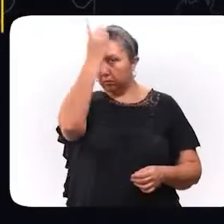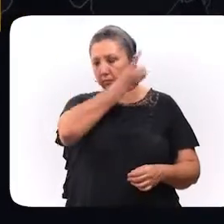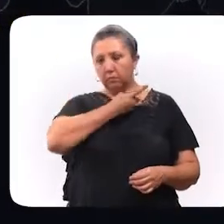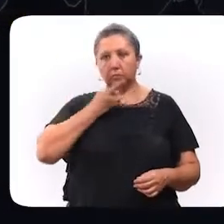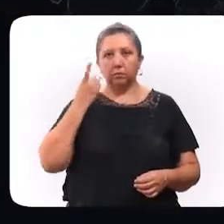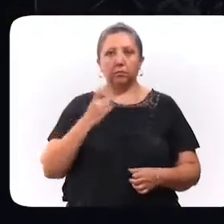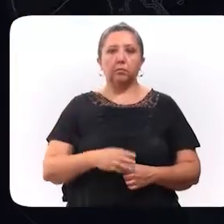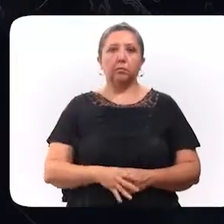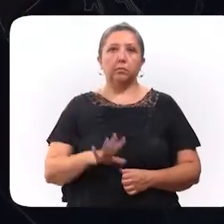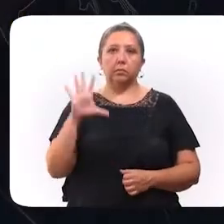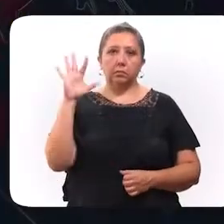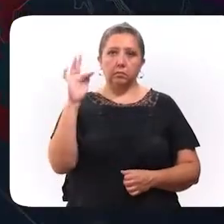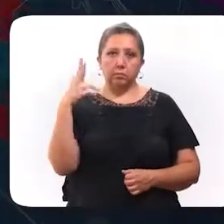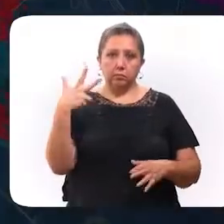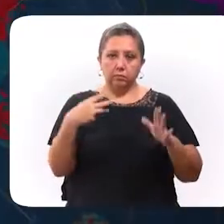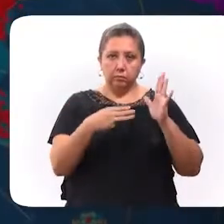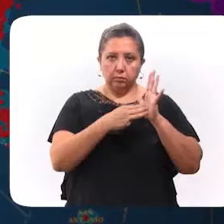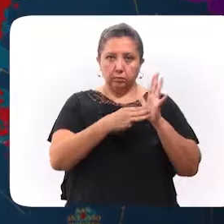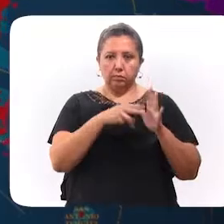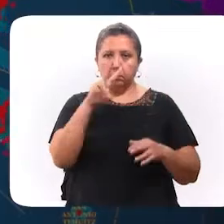han diagnosticado